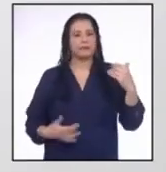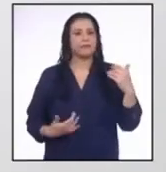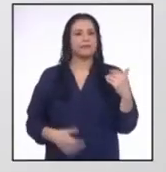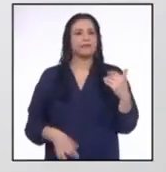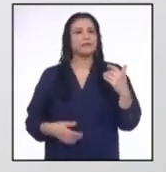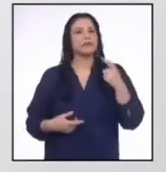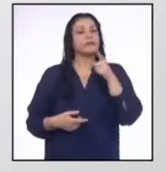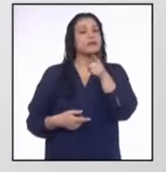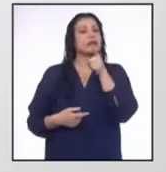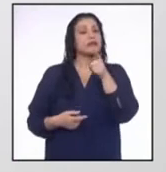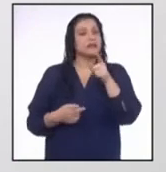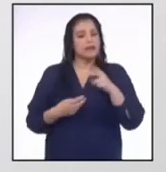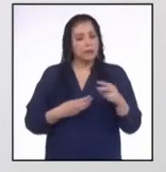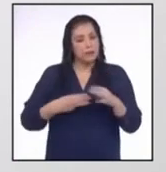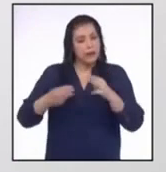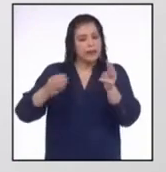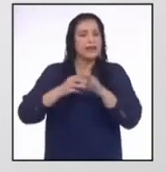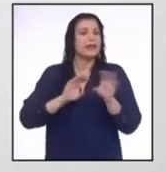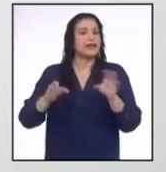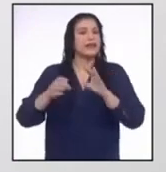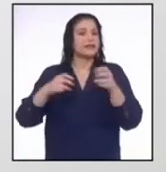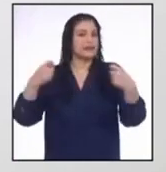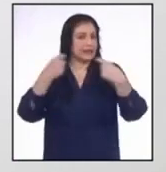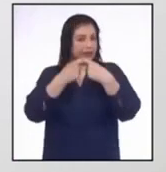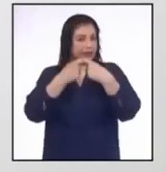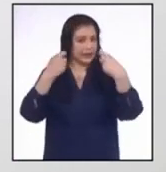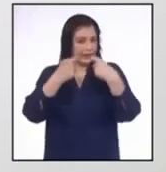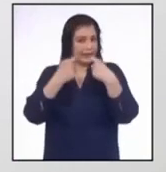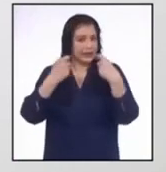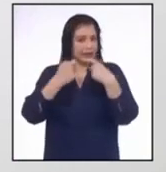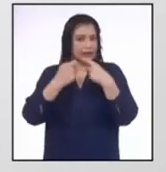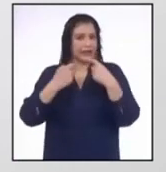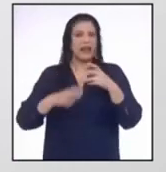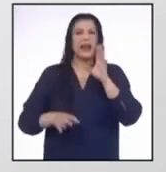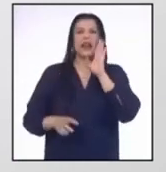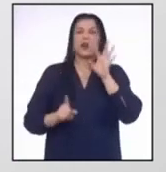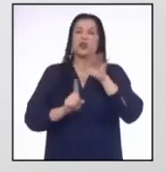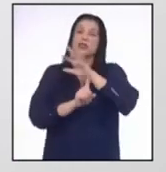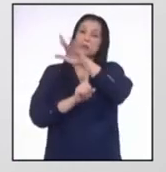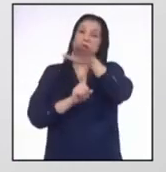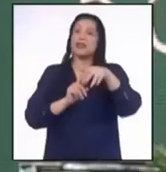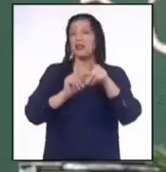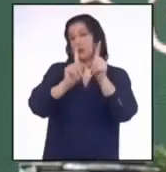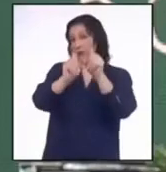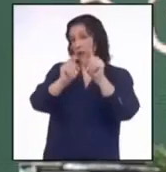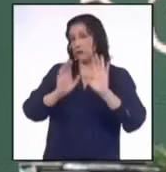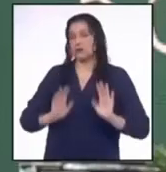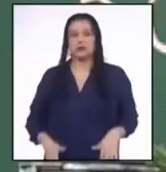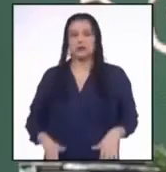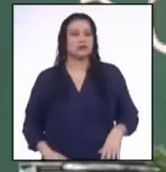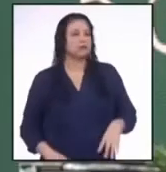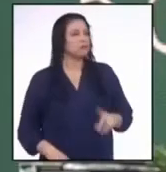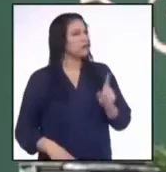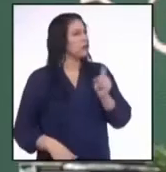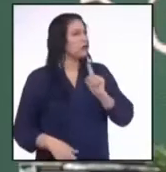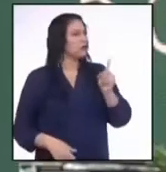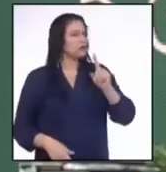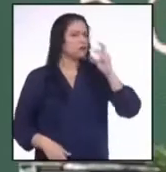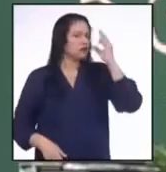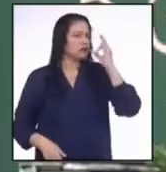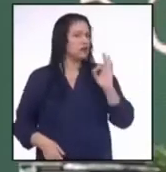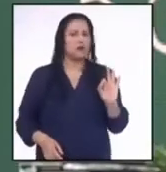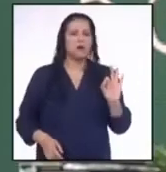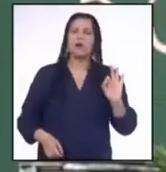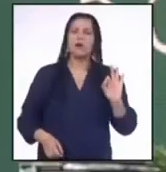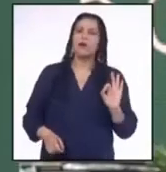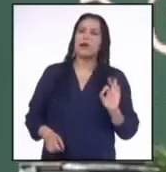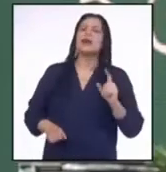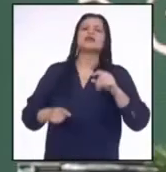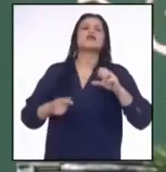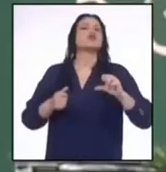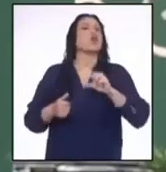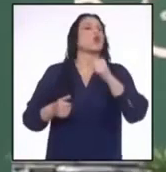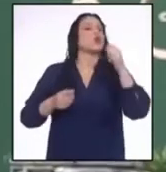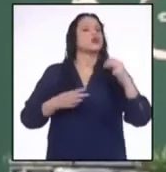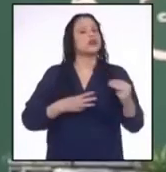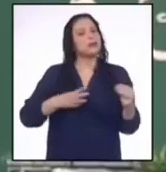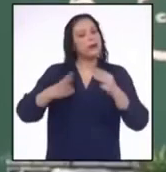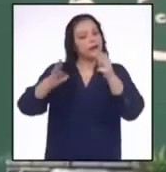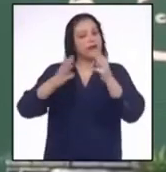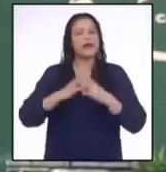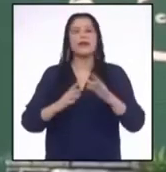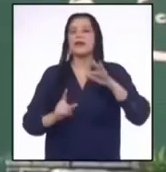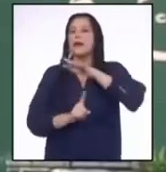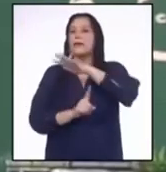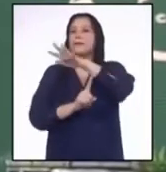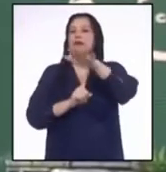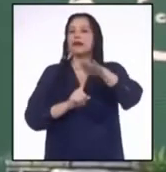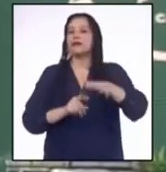¿Esta forma de generar energía eléctrica contaminará al ambiente? No, esta es otra forma de mantener nuestro ambiente